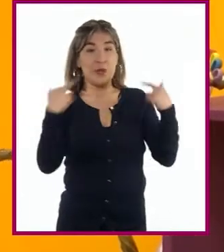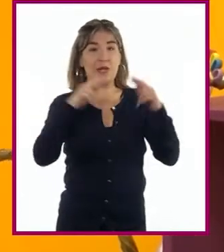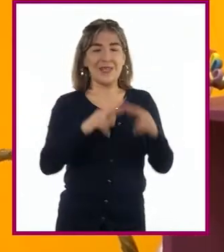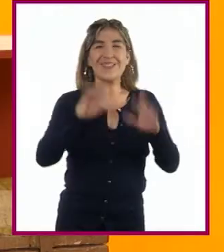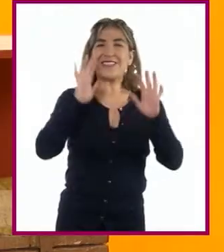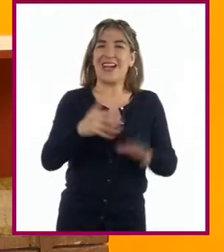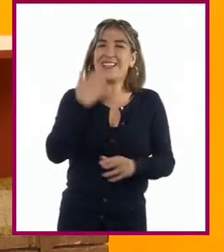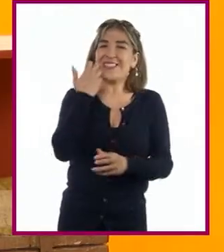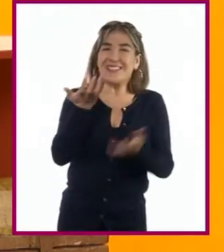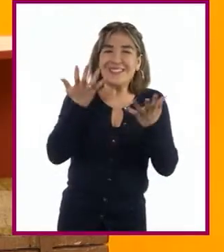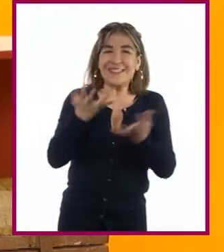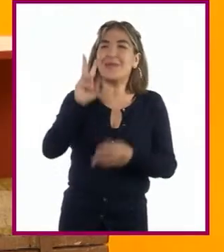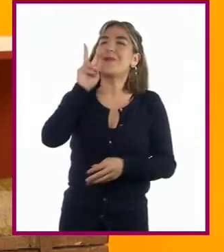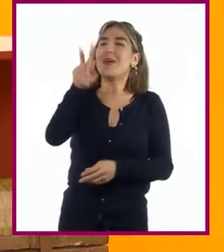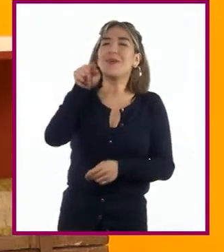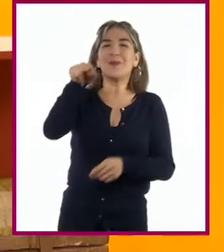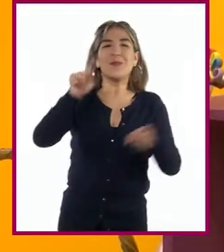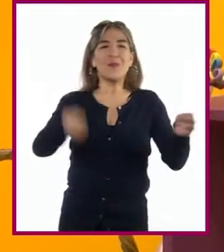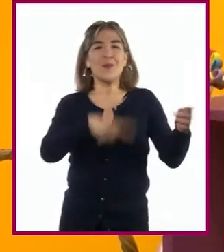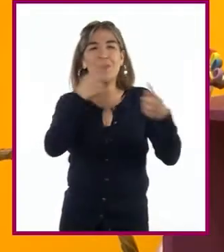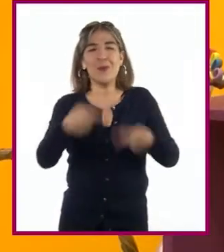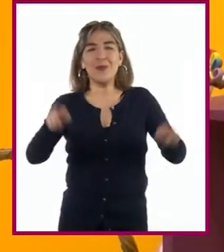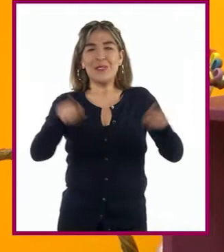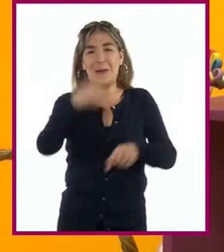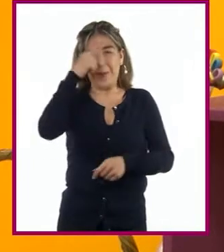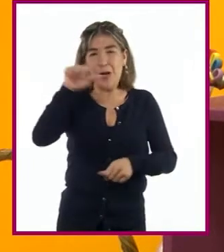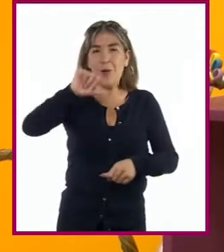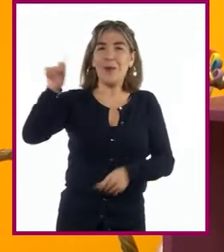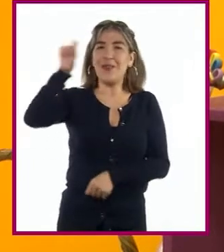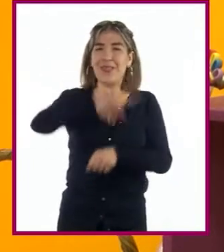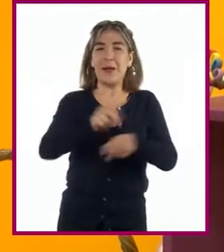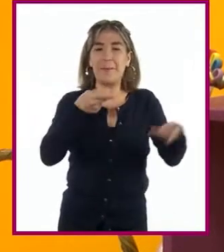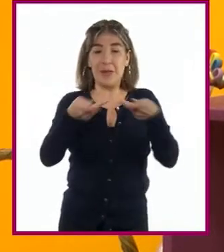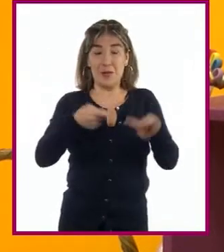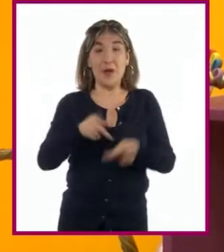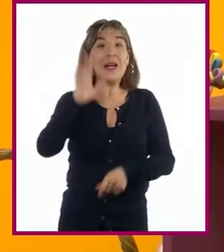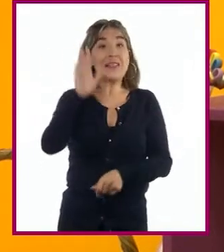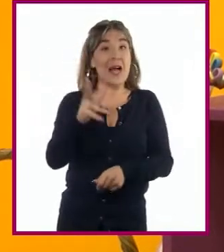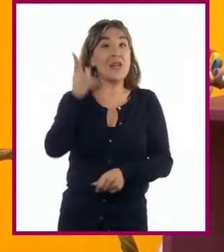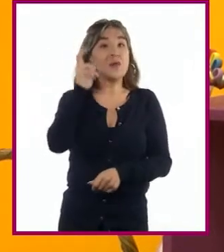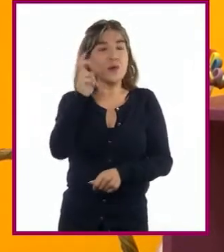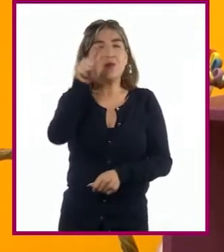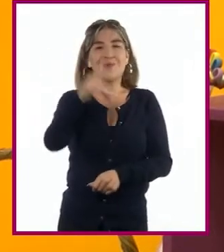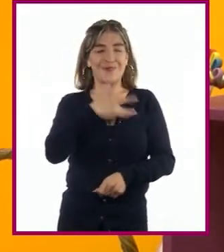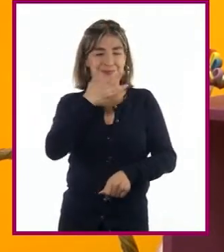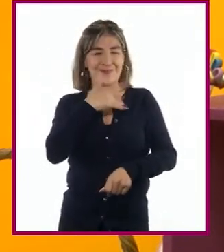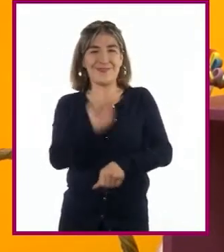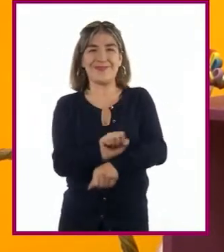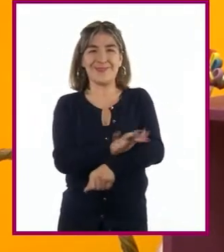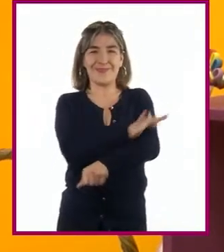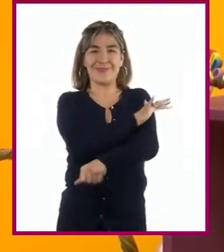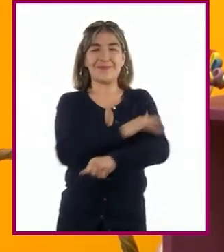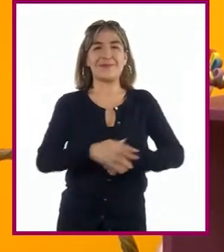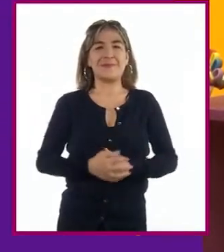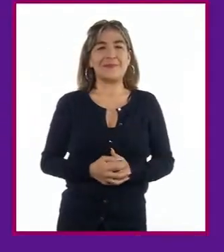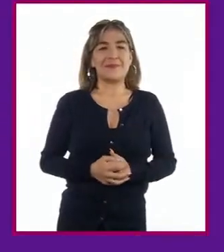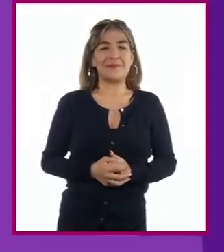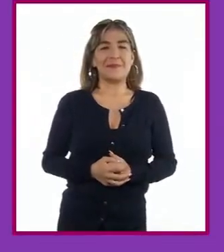por escuchar lo que tienes preparado para el día de hoy. Te escuchamos para comenzar a sensibilizarnos.